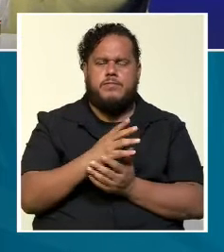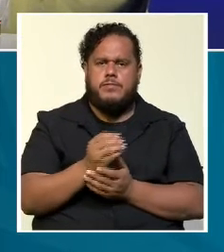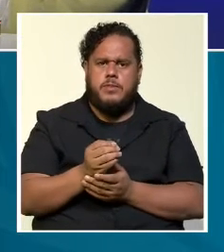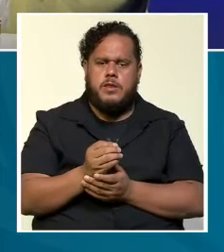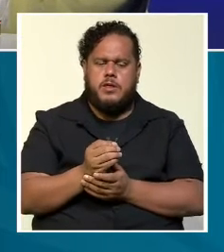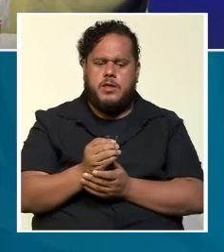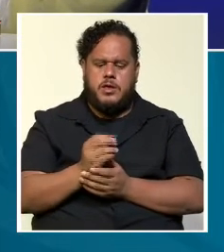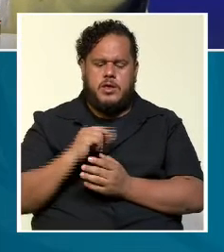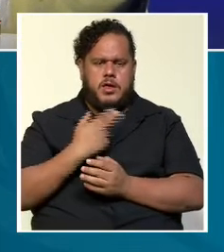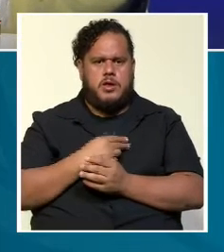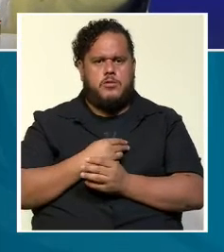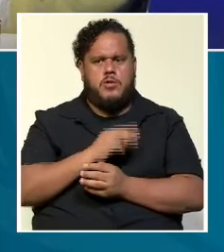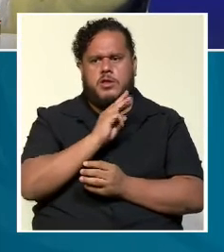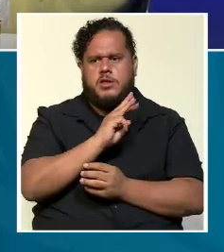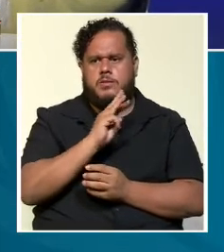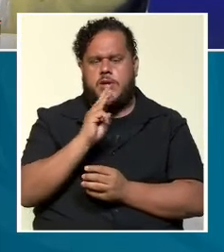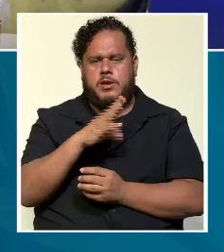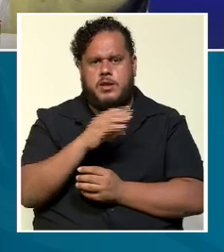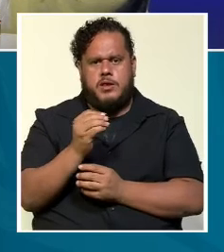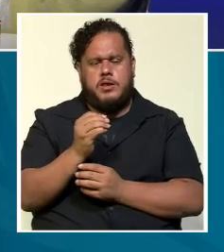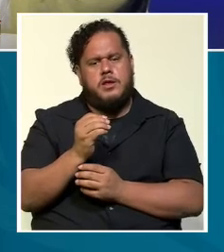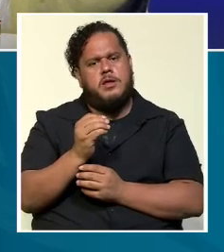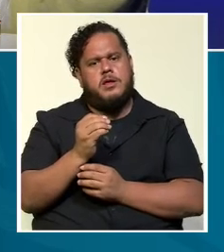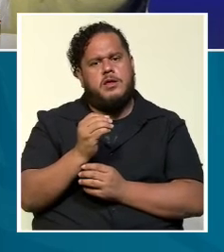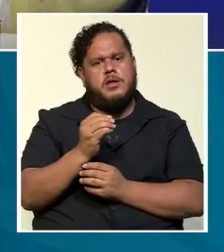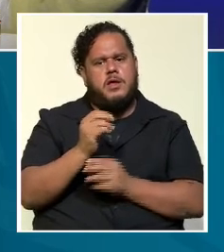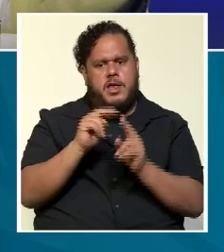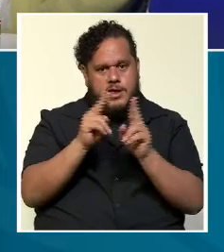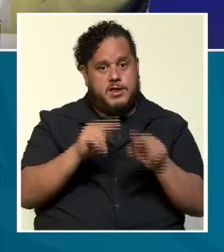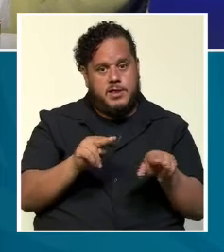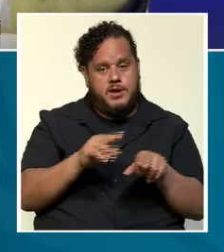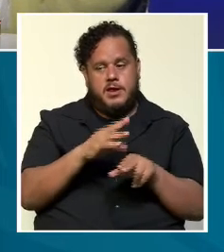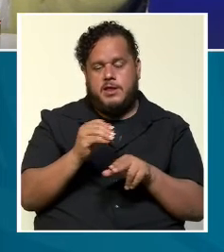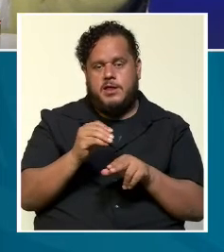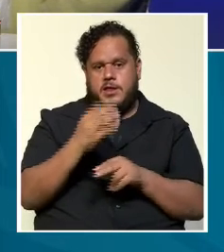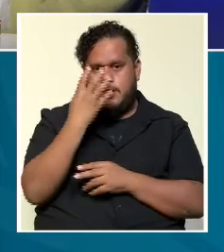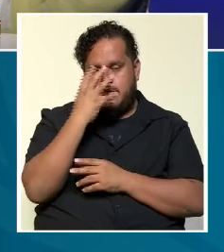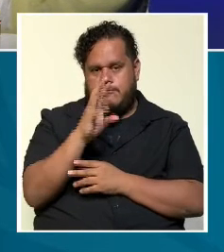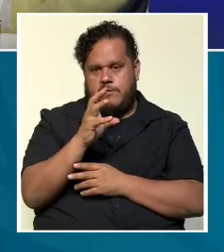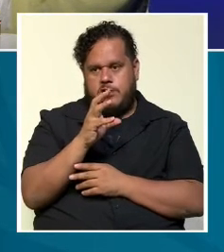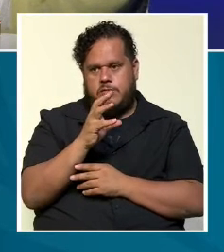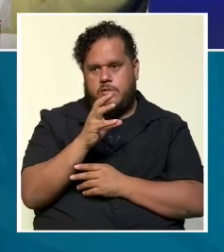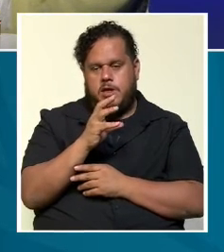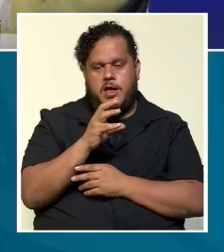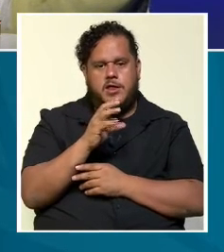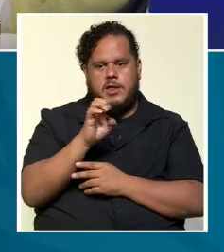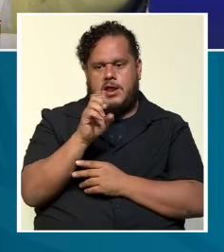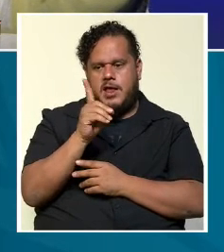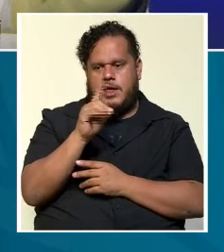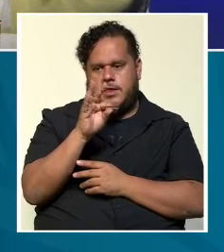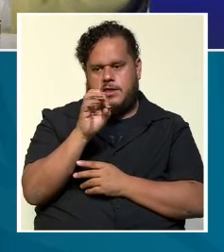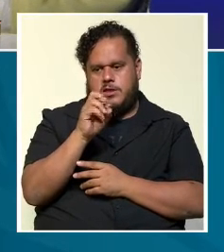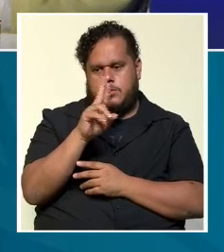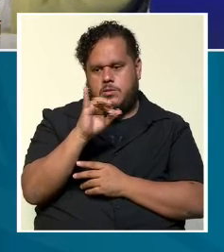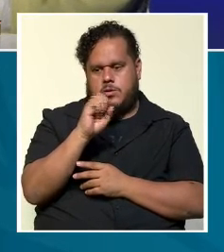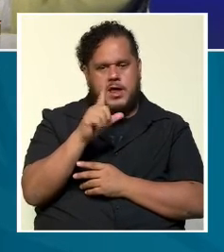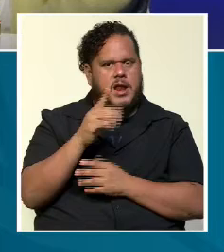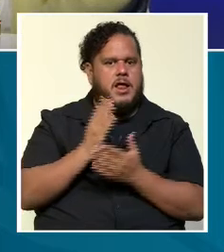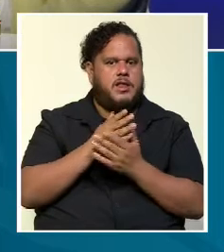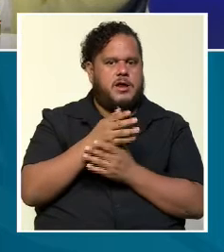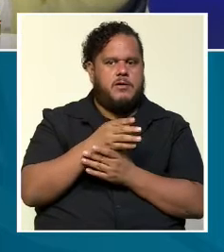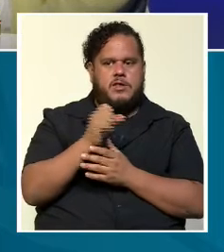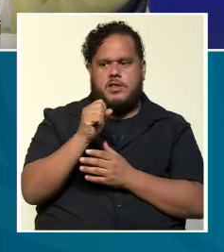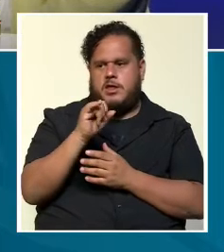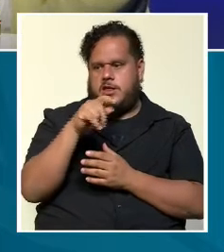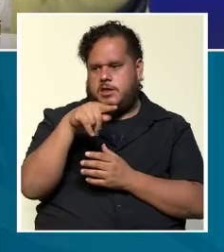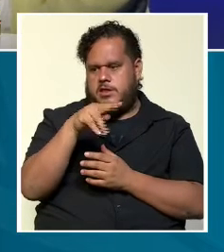y en nuestra página web y también en la página, en Facebook de la editorial. Lo pueden hacer por medio de Simpe o